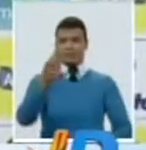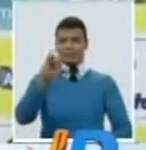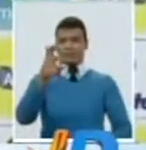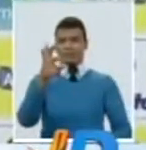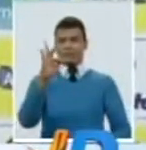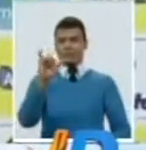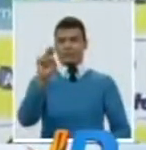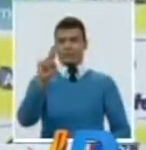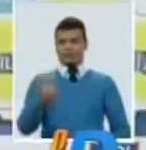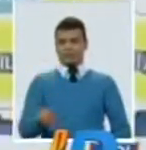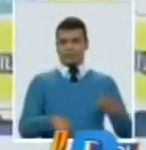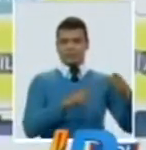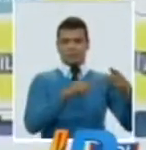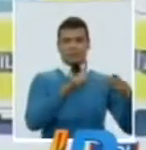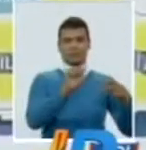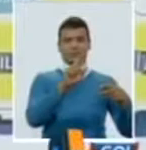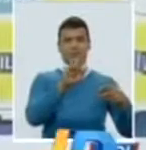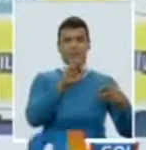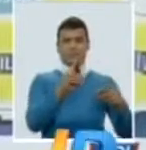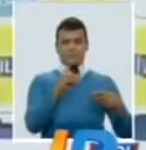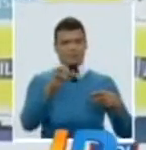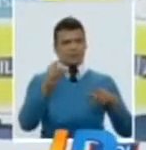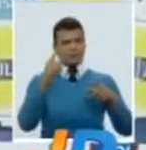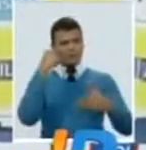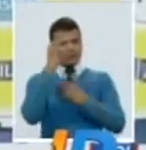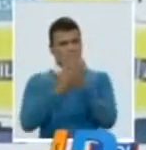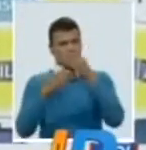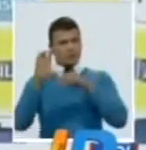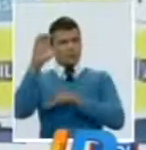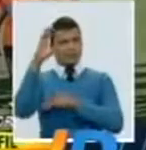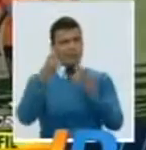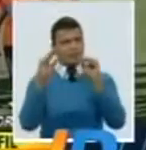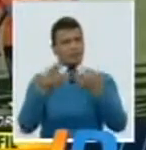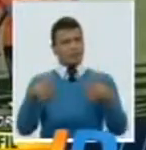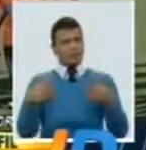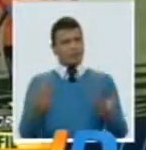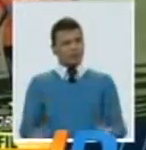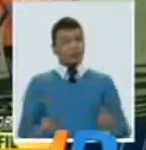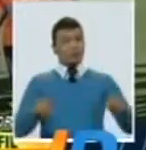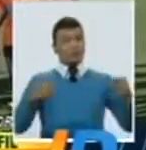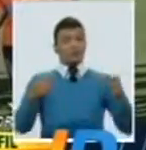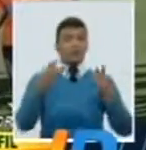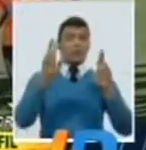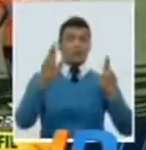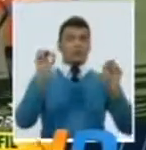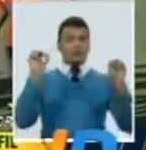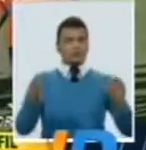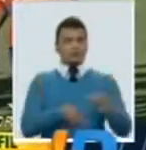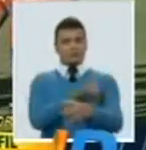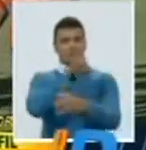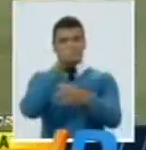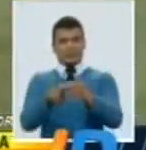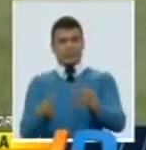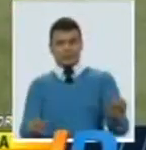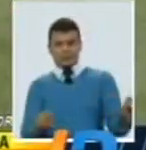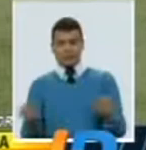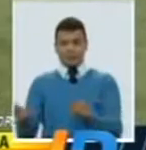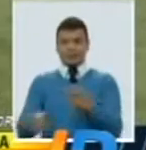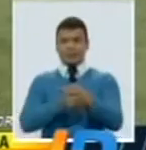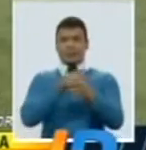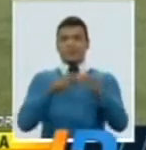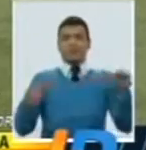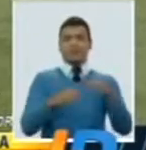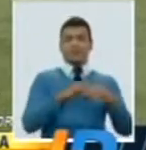de Japón, su próximo rival en la última fecha de la fase de grupos del Mundial de Brasil, duelo con el que esperan poder clasificar de primeros en el grupo